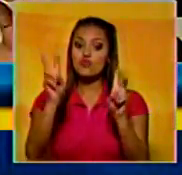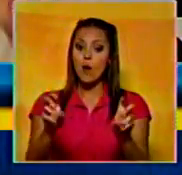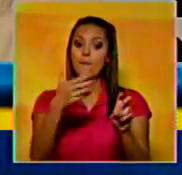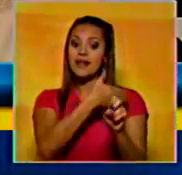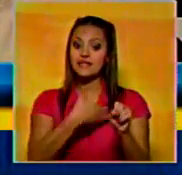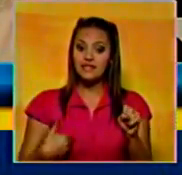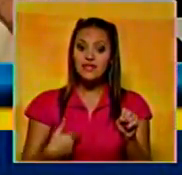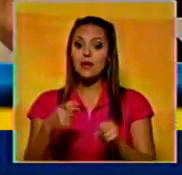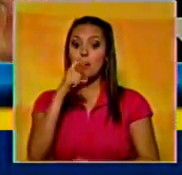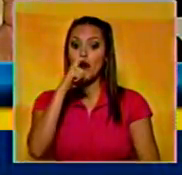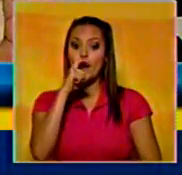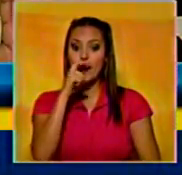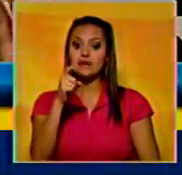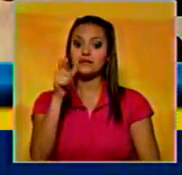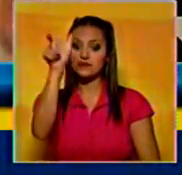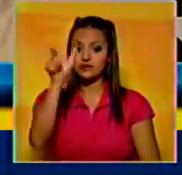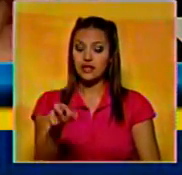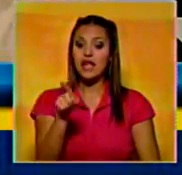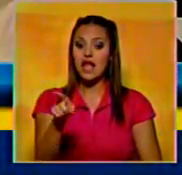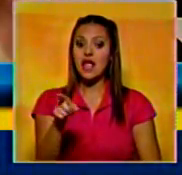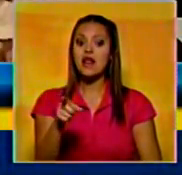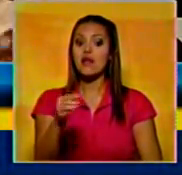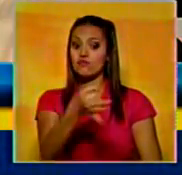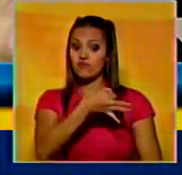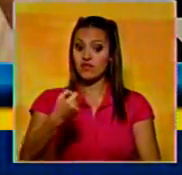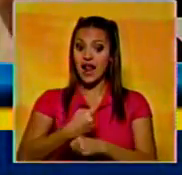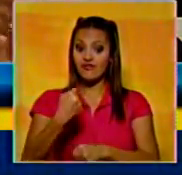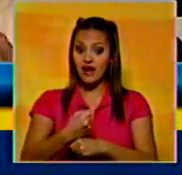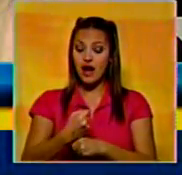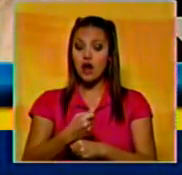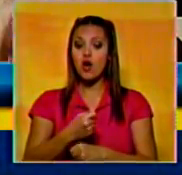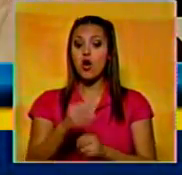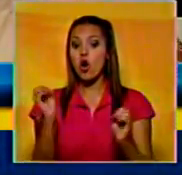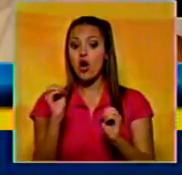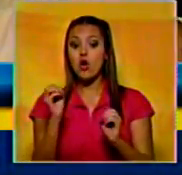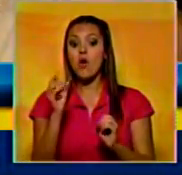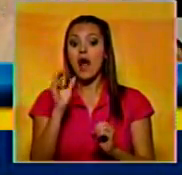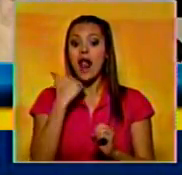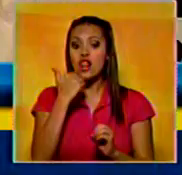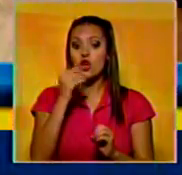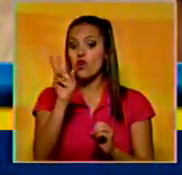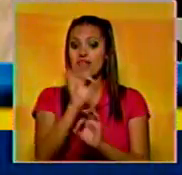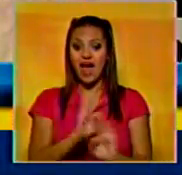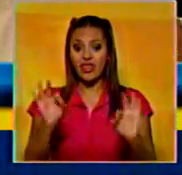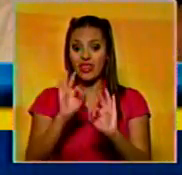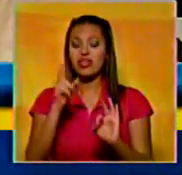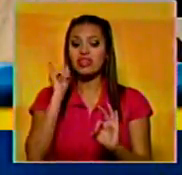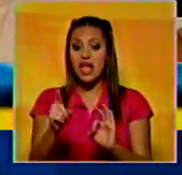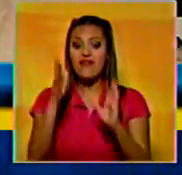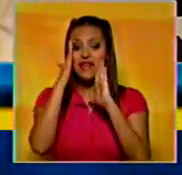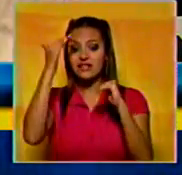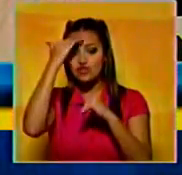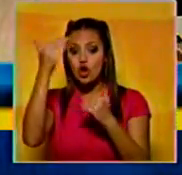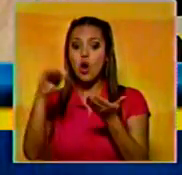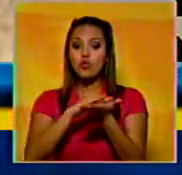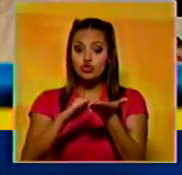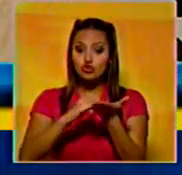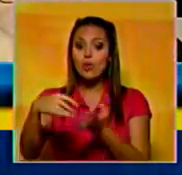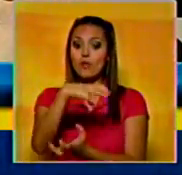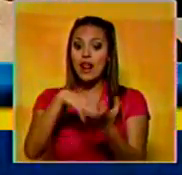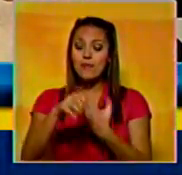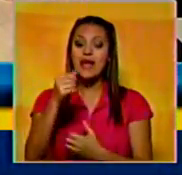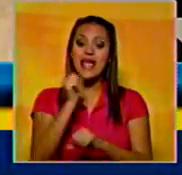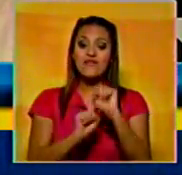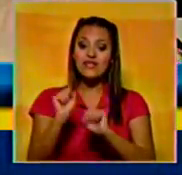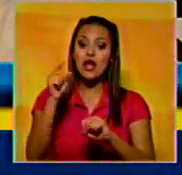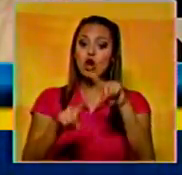la República, compañero Nicolás Maduro, de eficiencia o nada, en el marco de la eficiencia, aboque a buscar soluciones a este conflicto para evitar